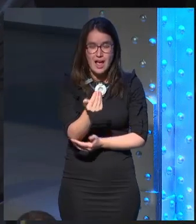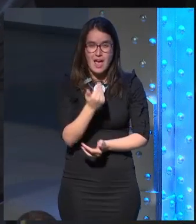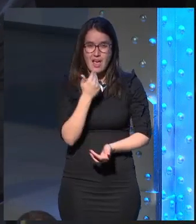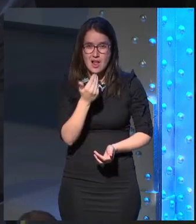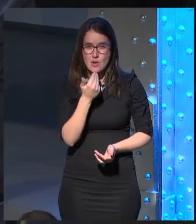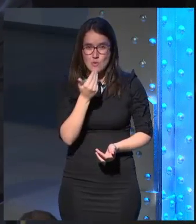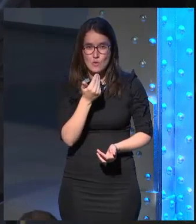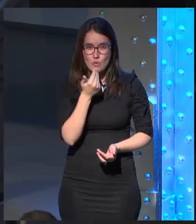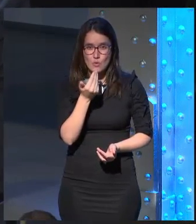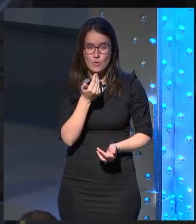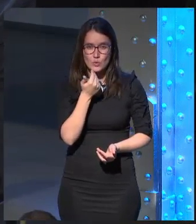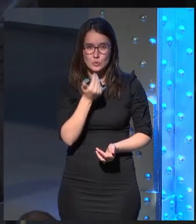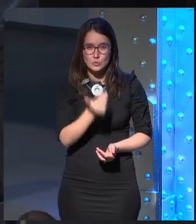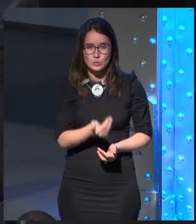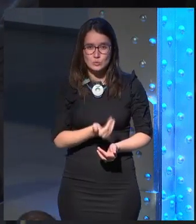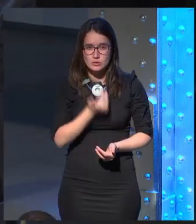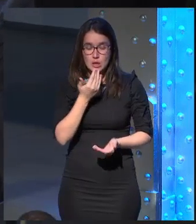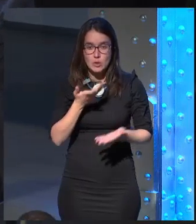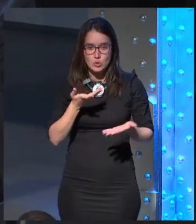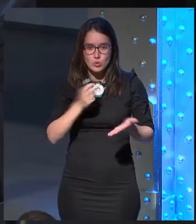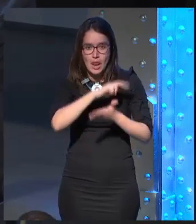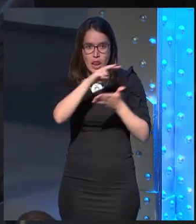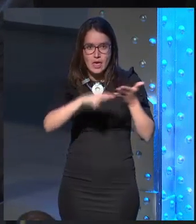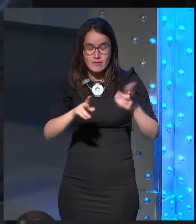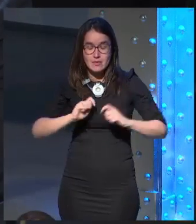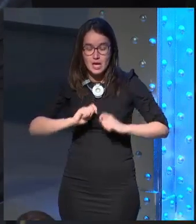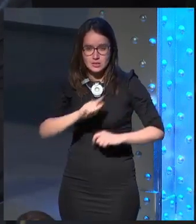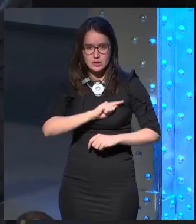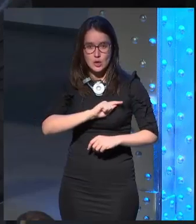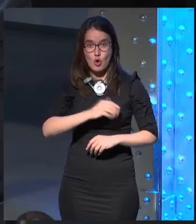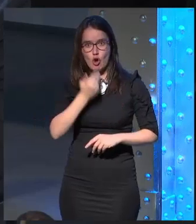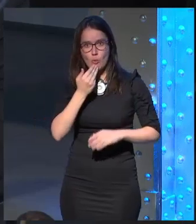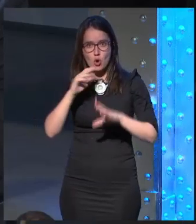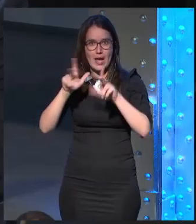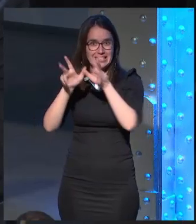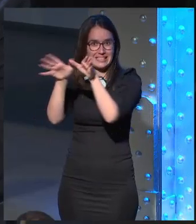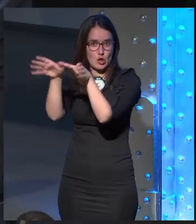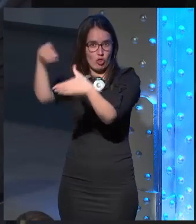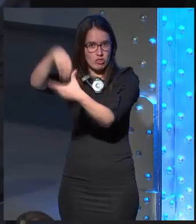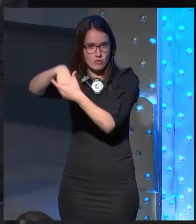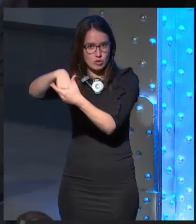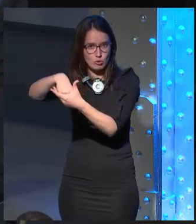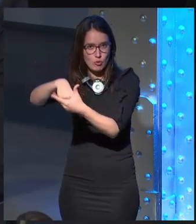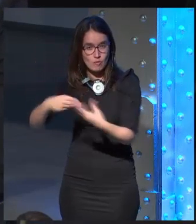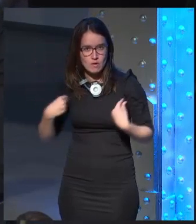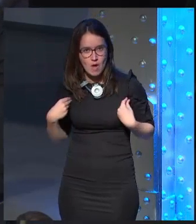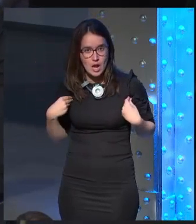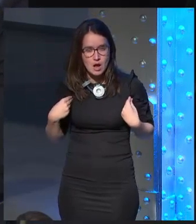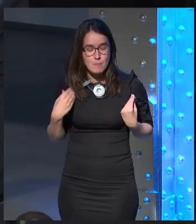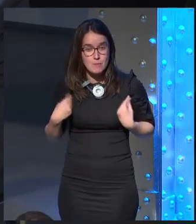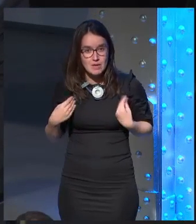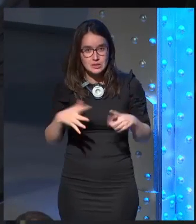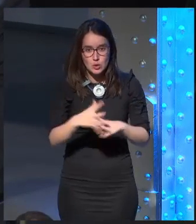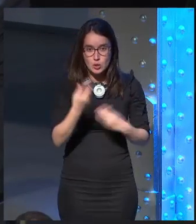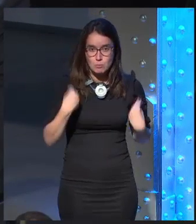algo que al leer te diera la sensación de estar en la estación espacial, que se vivan las cosas que